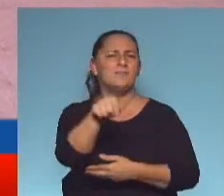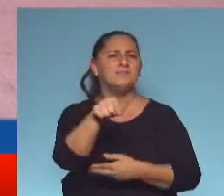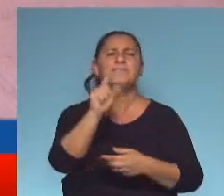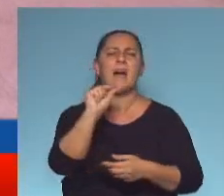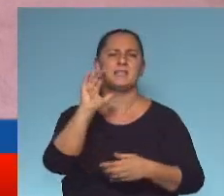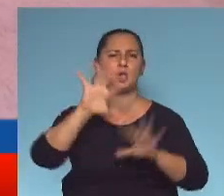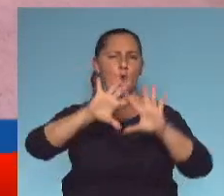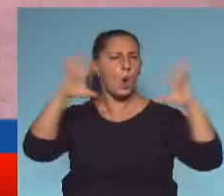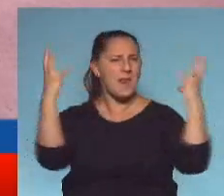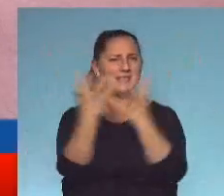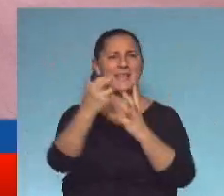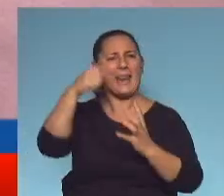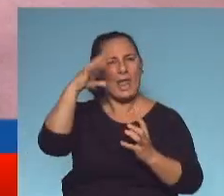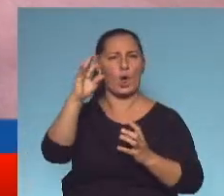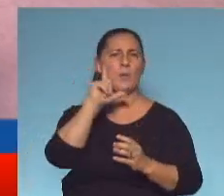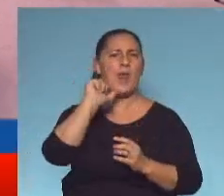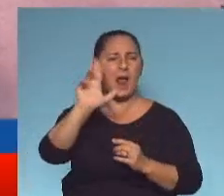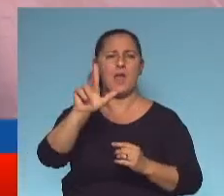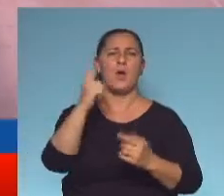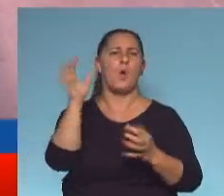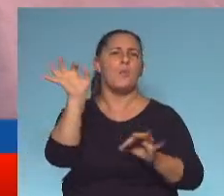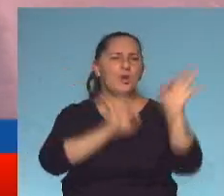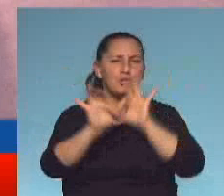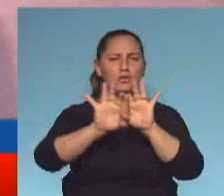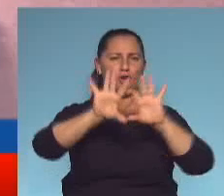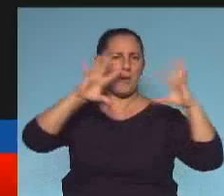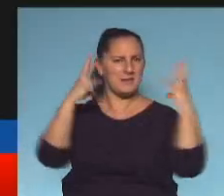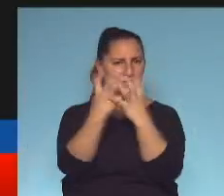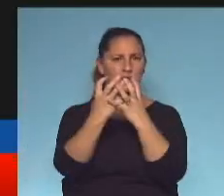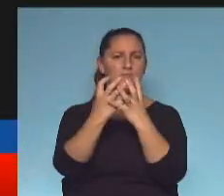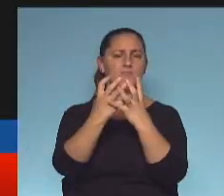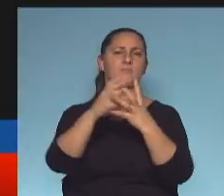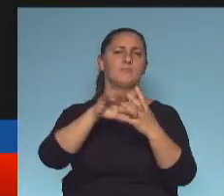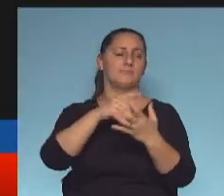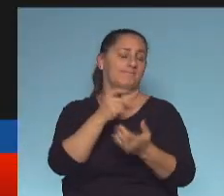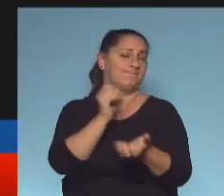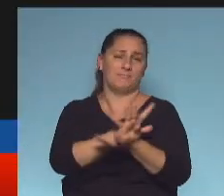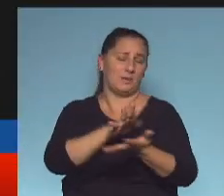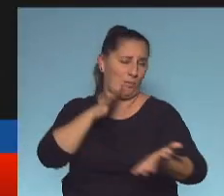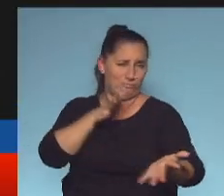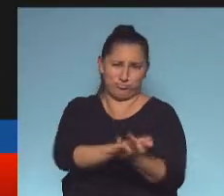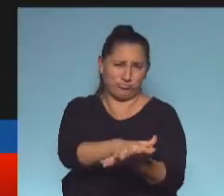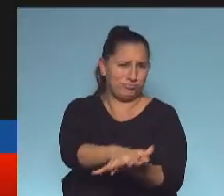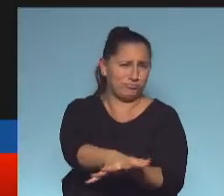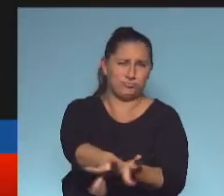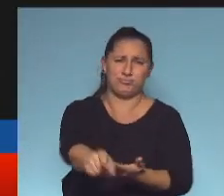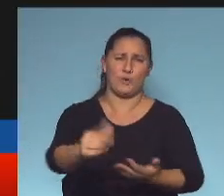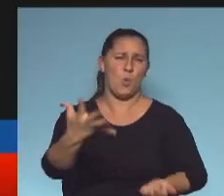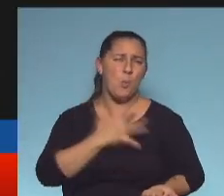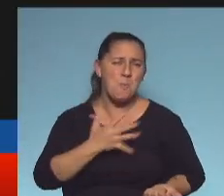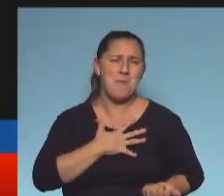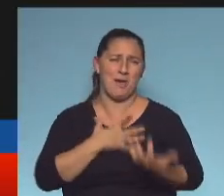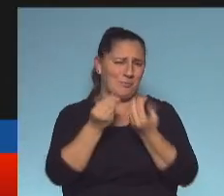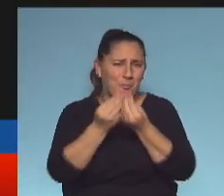en la globalización neoliberal, como proyectos de globalización neoliberal que son de arrasamiento, de deshumanización de